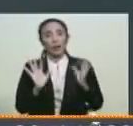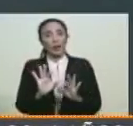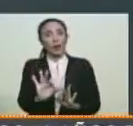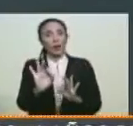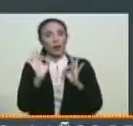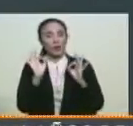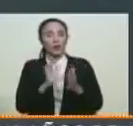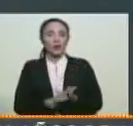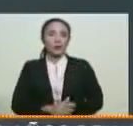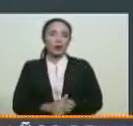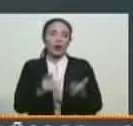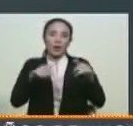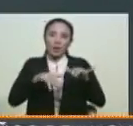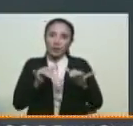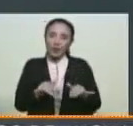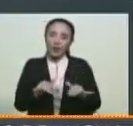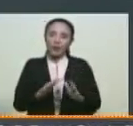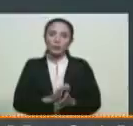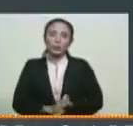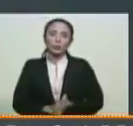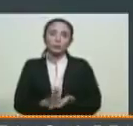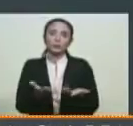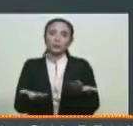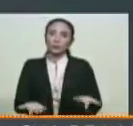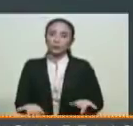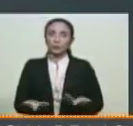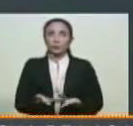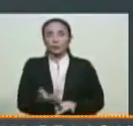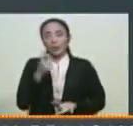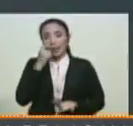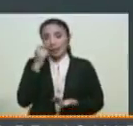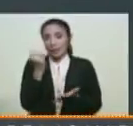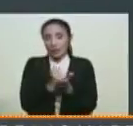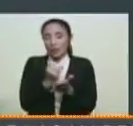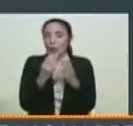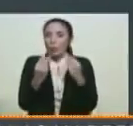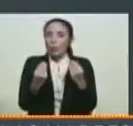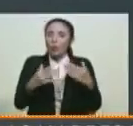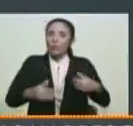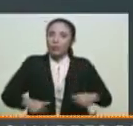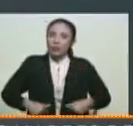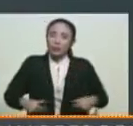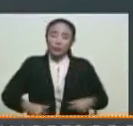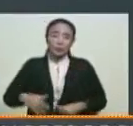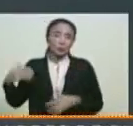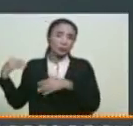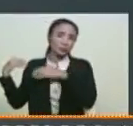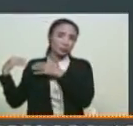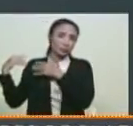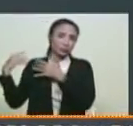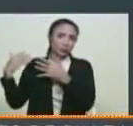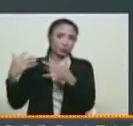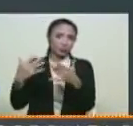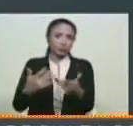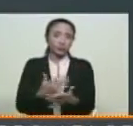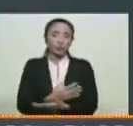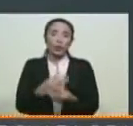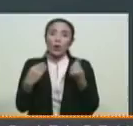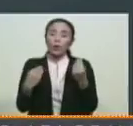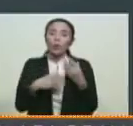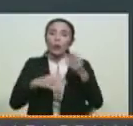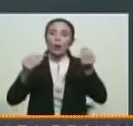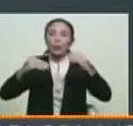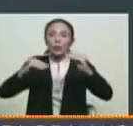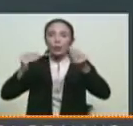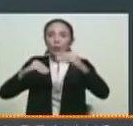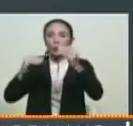2018. Venezuela es testigo de todos los esfuerzos que hicimos por acordar una fecha